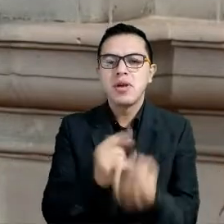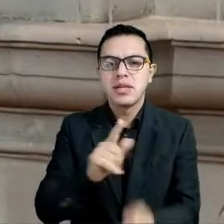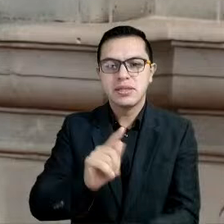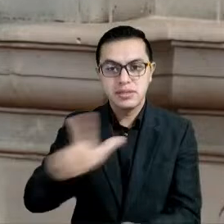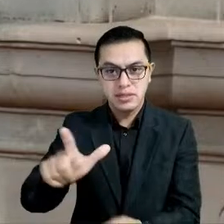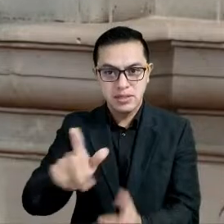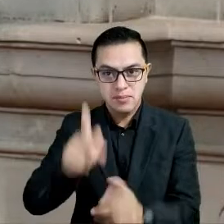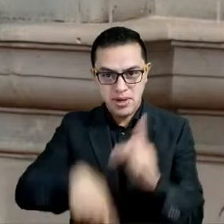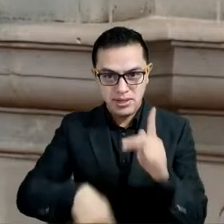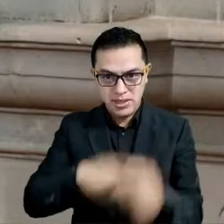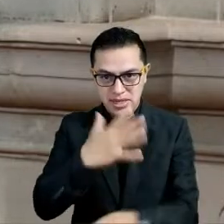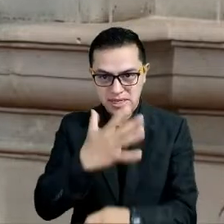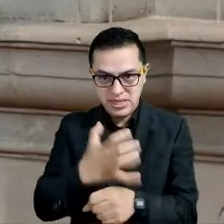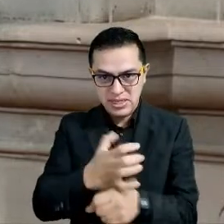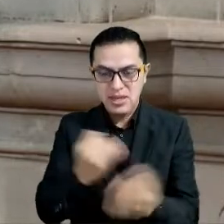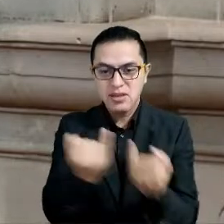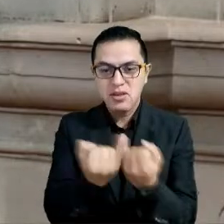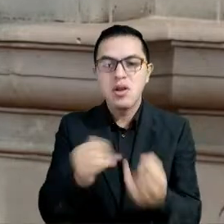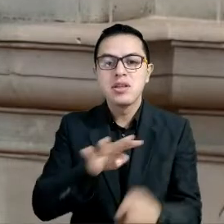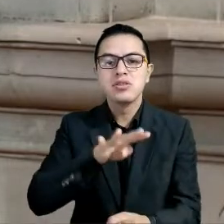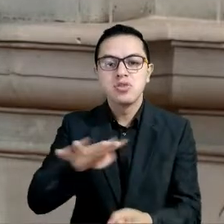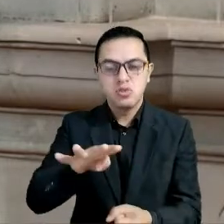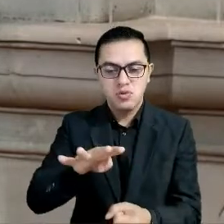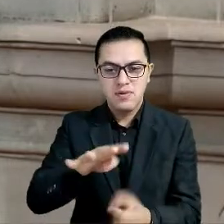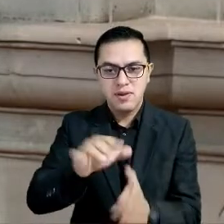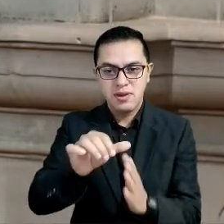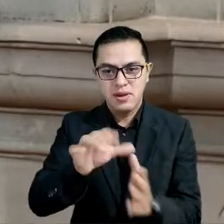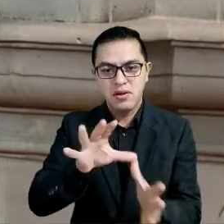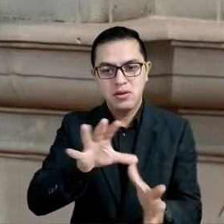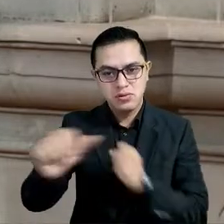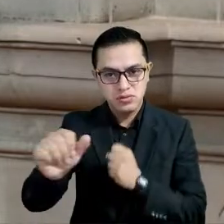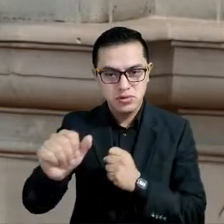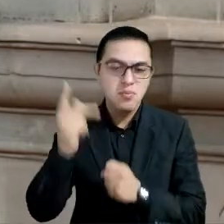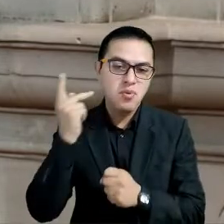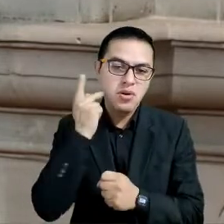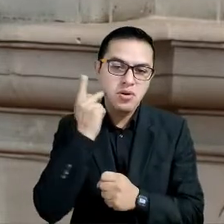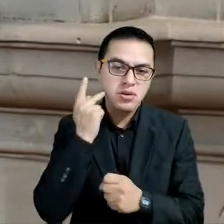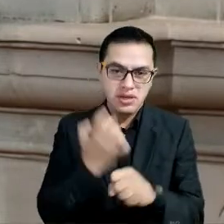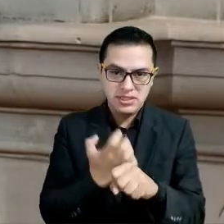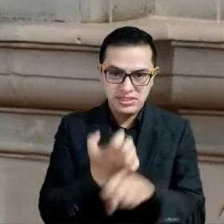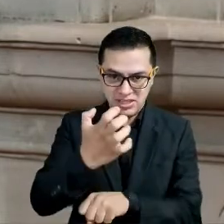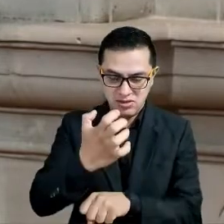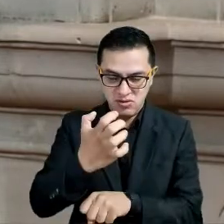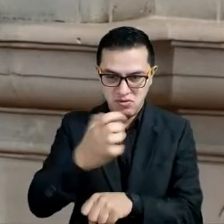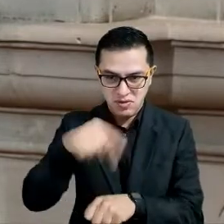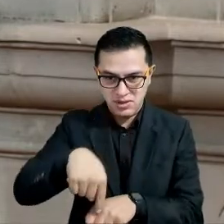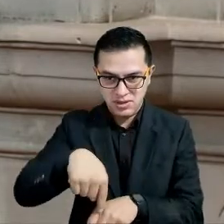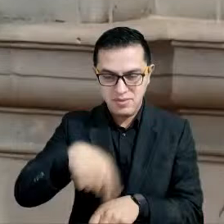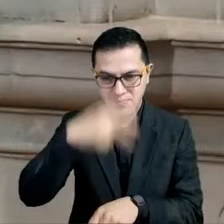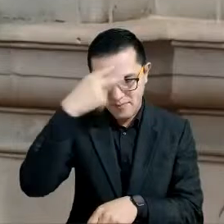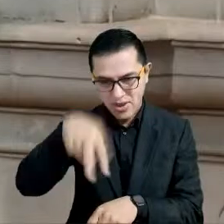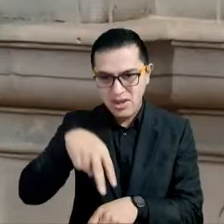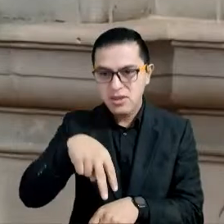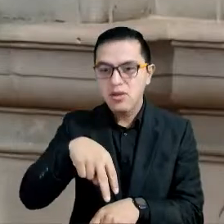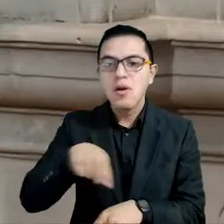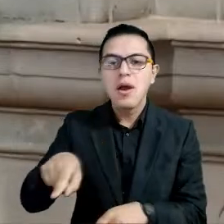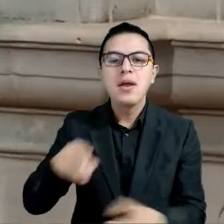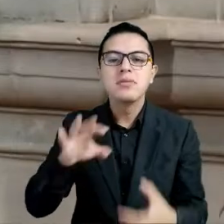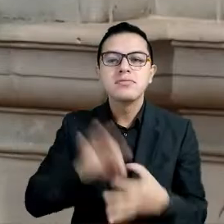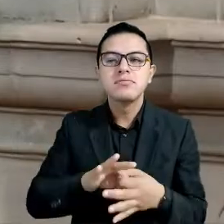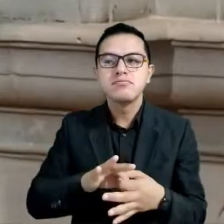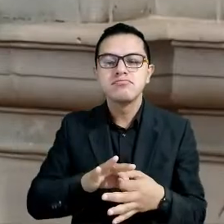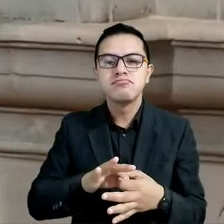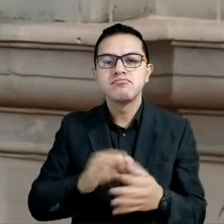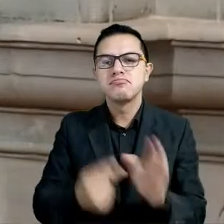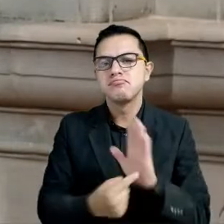y 19 de la Constitución Política del Estado Libre y Soberano de México, presentó a la aprobación